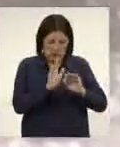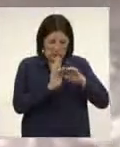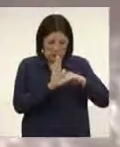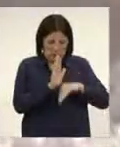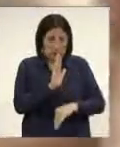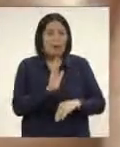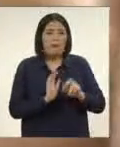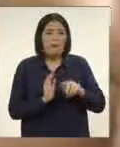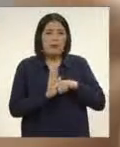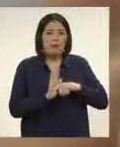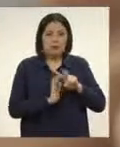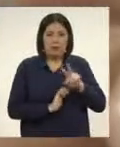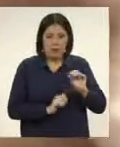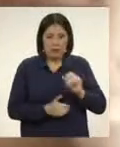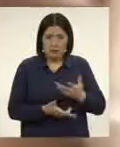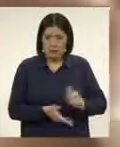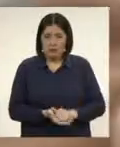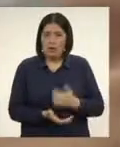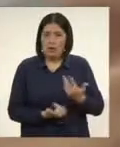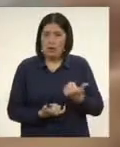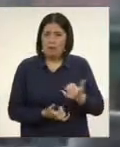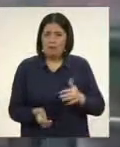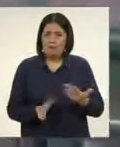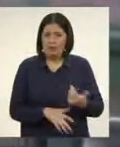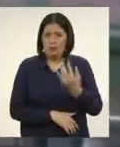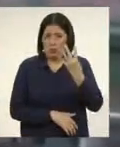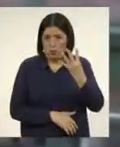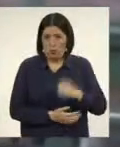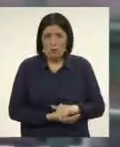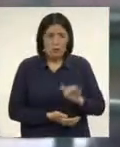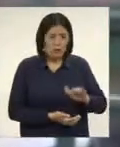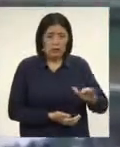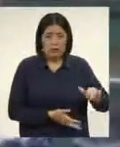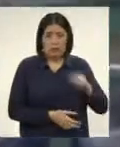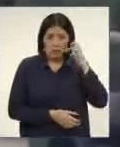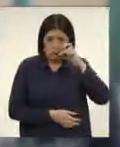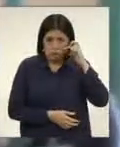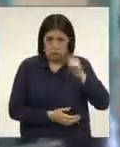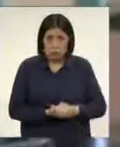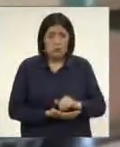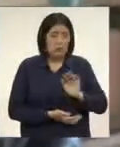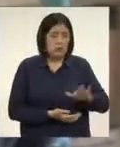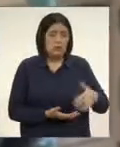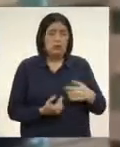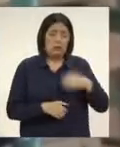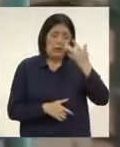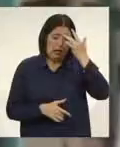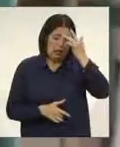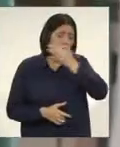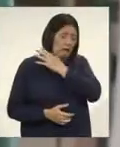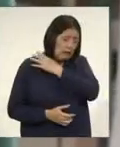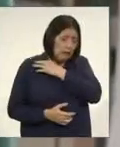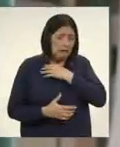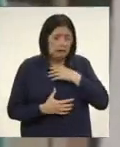grados. Hasta el momento han muerto 4 menores en Puno. El número de niños con neumonía ha aumentado